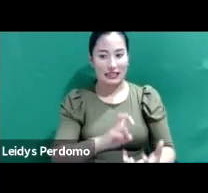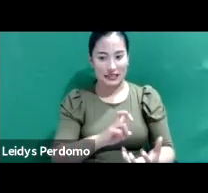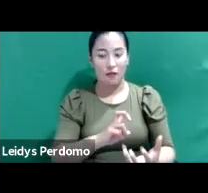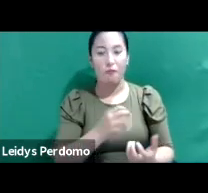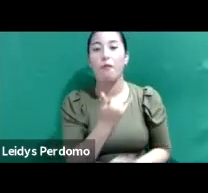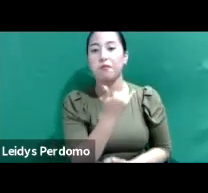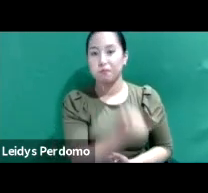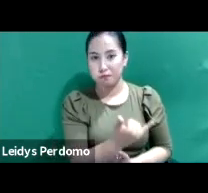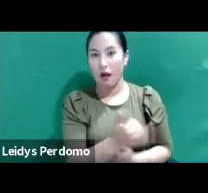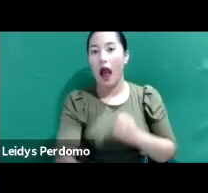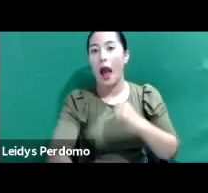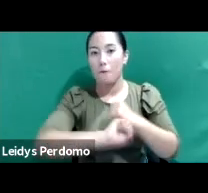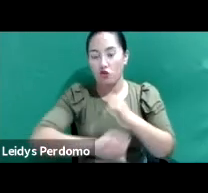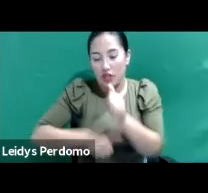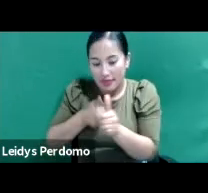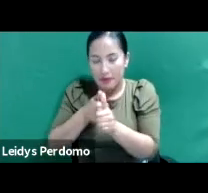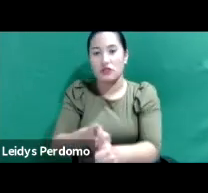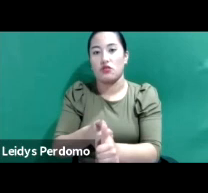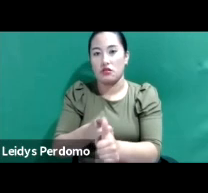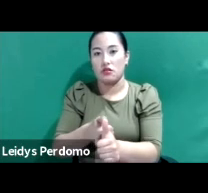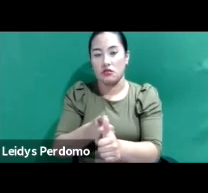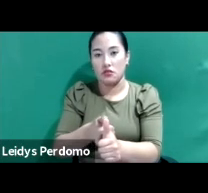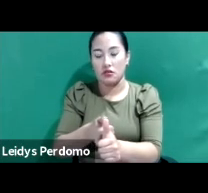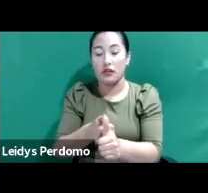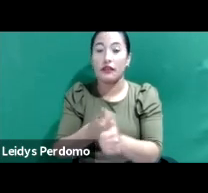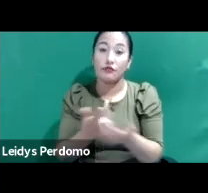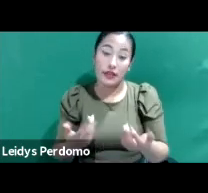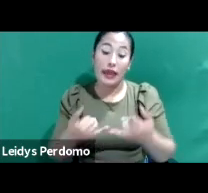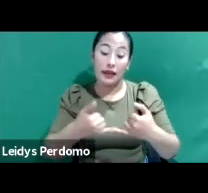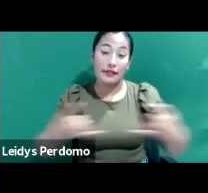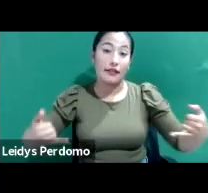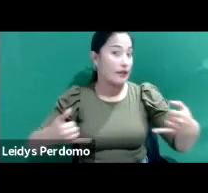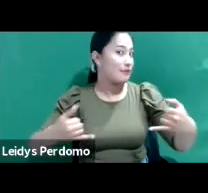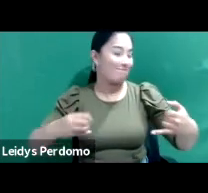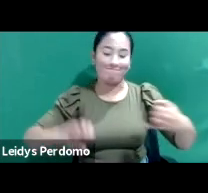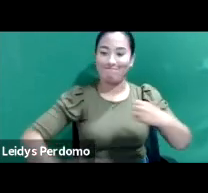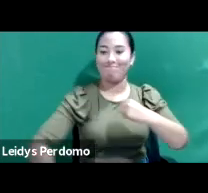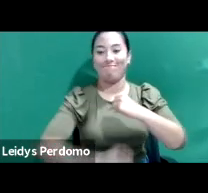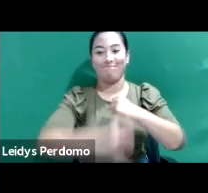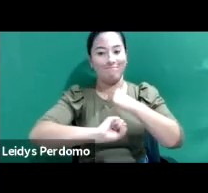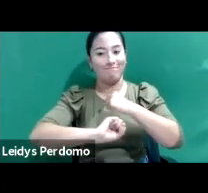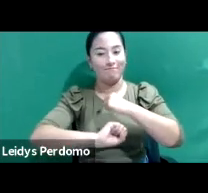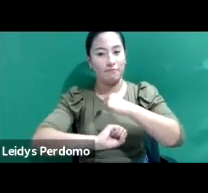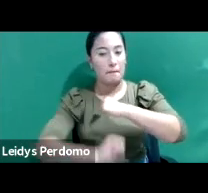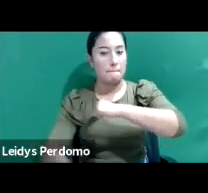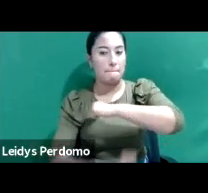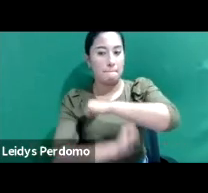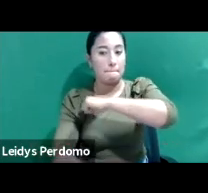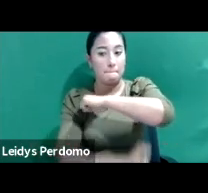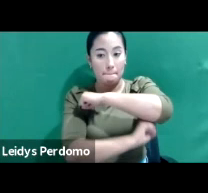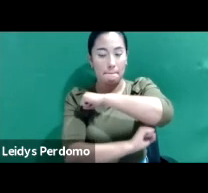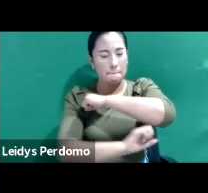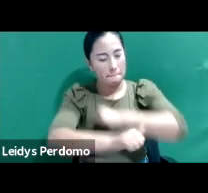nuestras intervenciones y esto implica que nosotros tomemos líneas básicas. Y esas líneas bases se tienen que sujetar con la